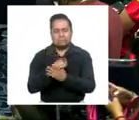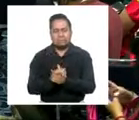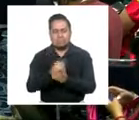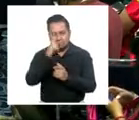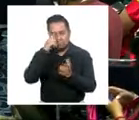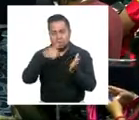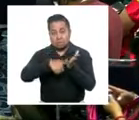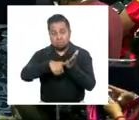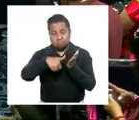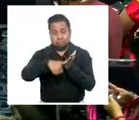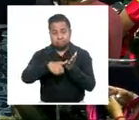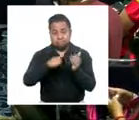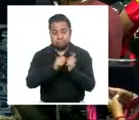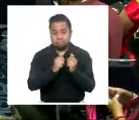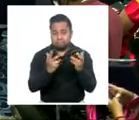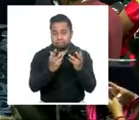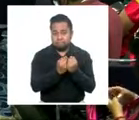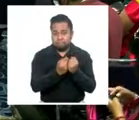del registro civil